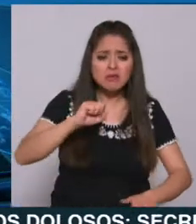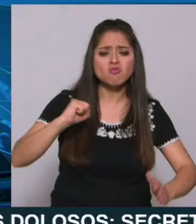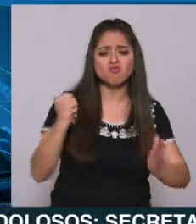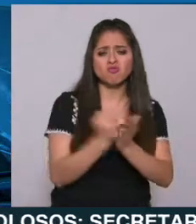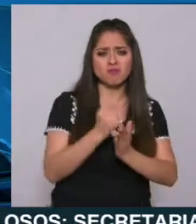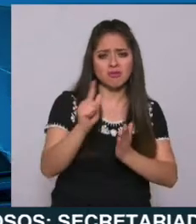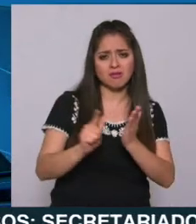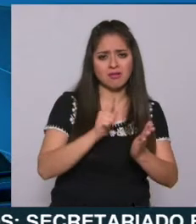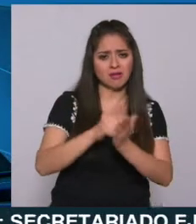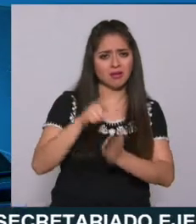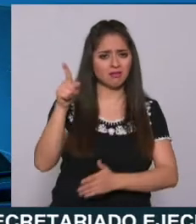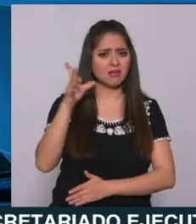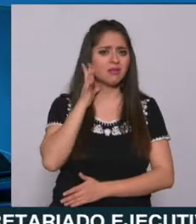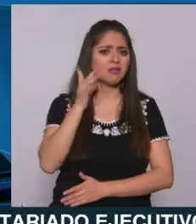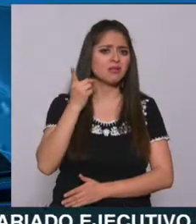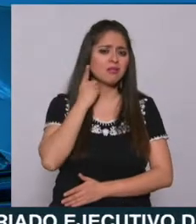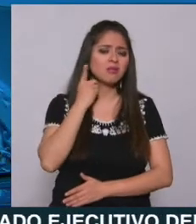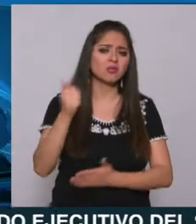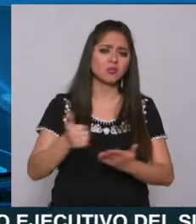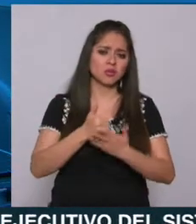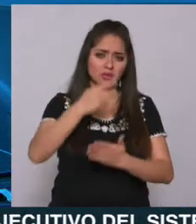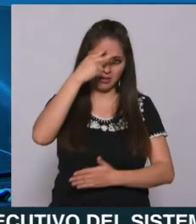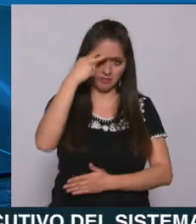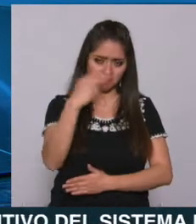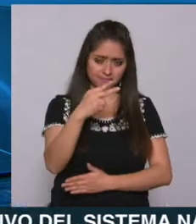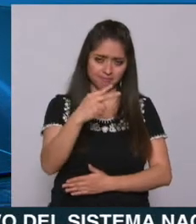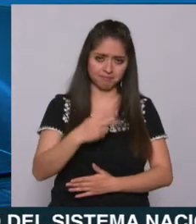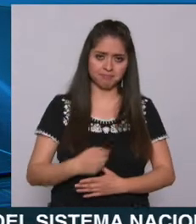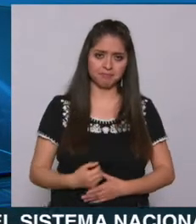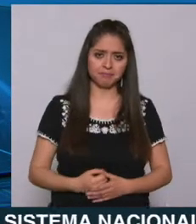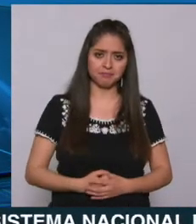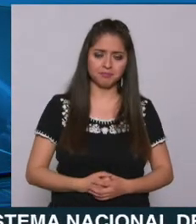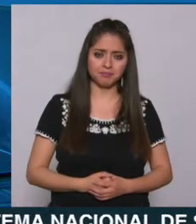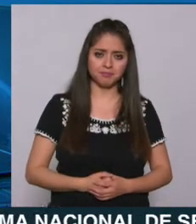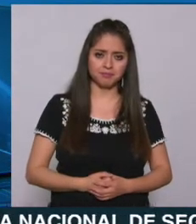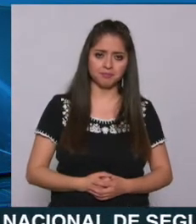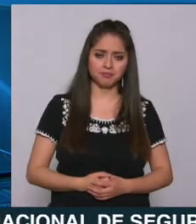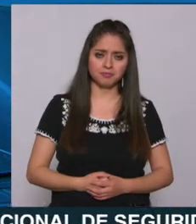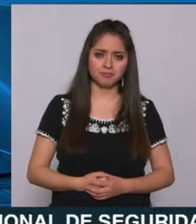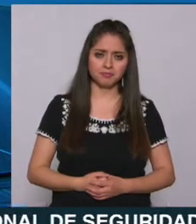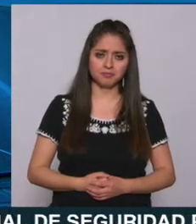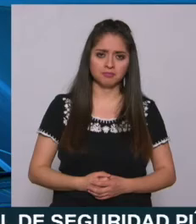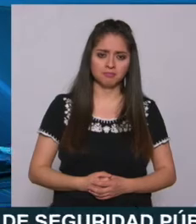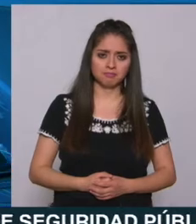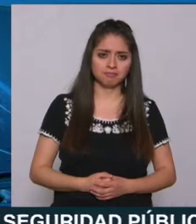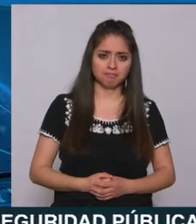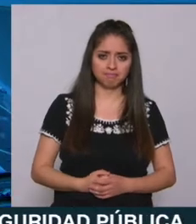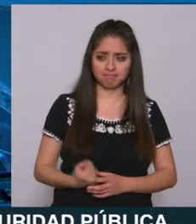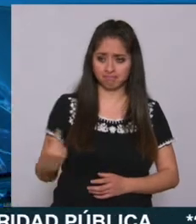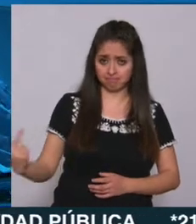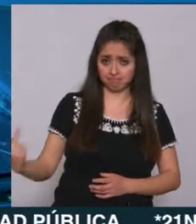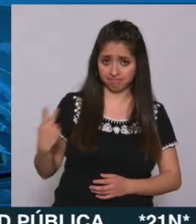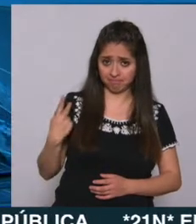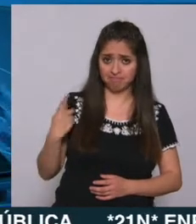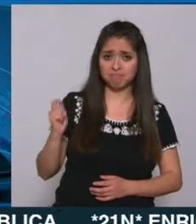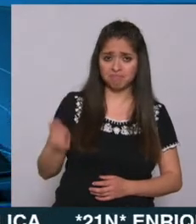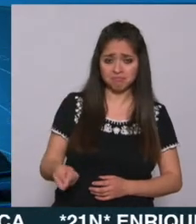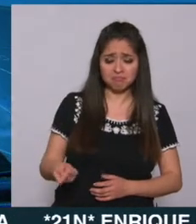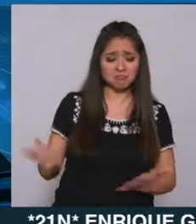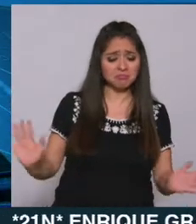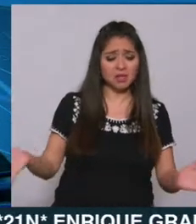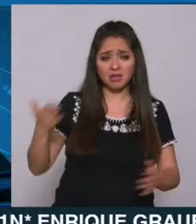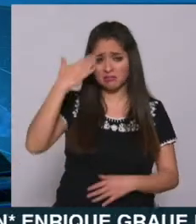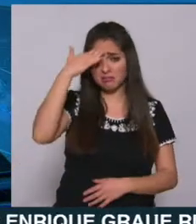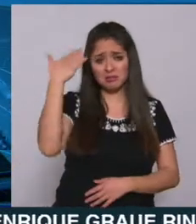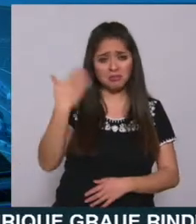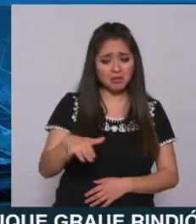en el Congreso de la Ciudad de México? Mira, nosotros tenemos esta experiencia de vida hace ya